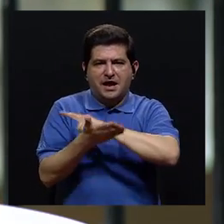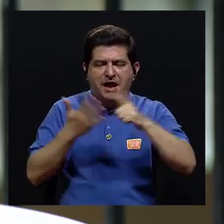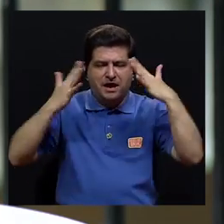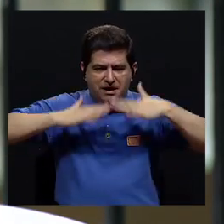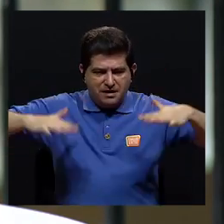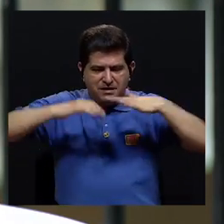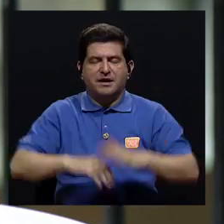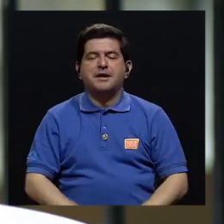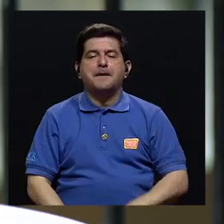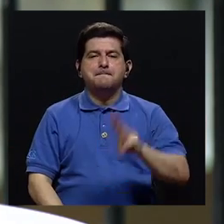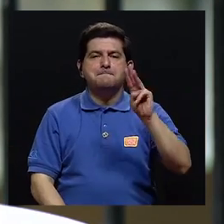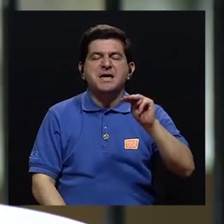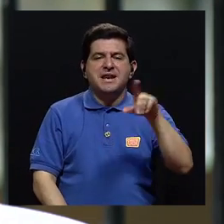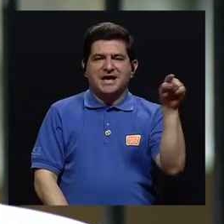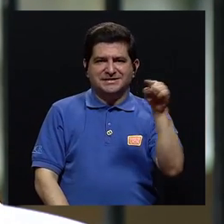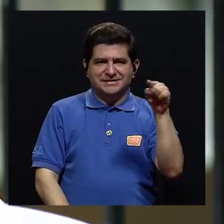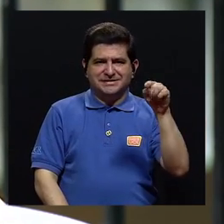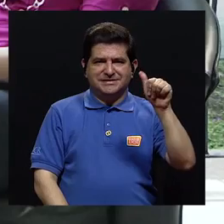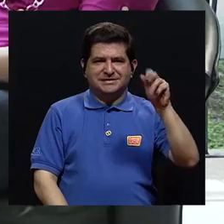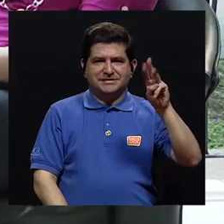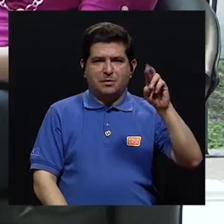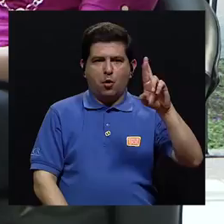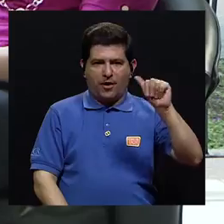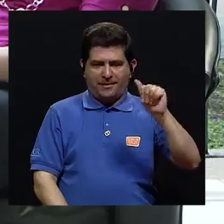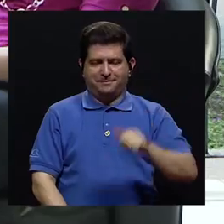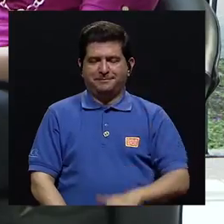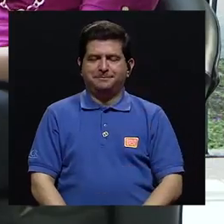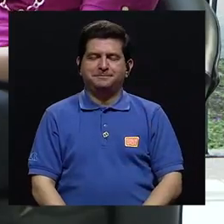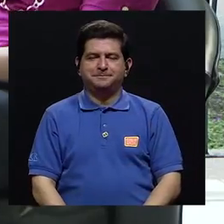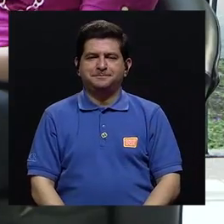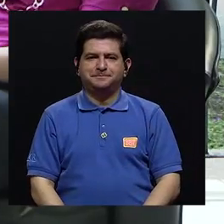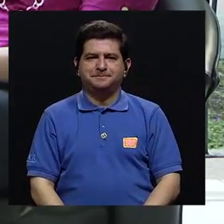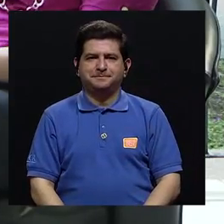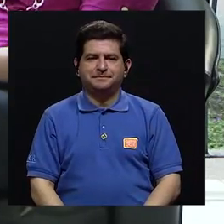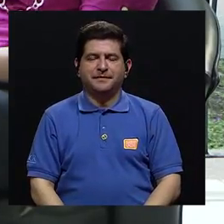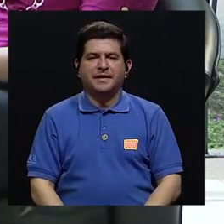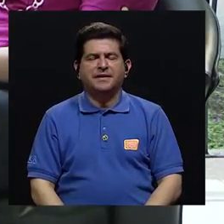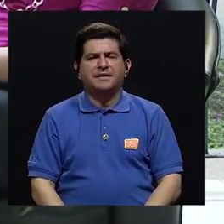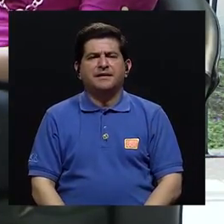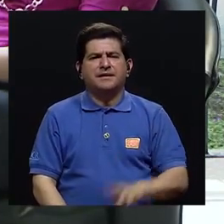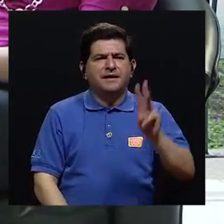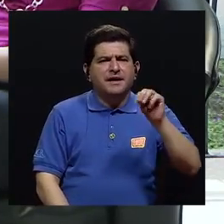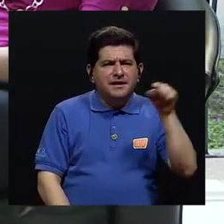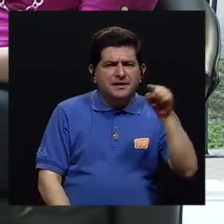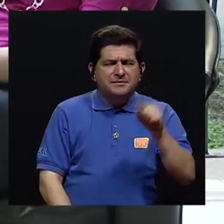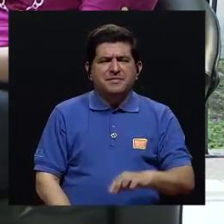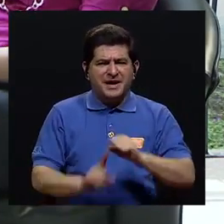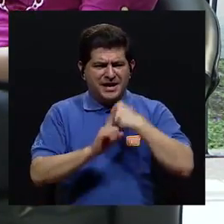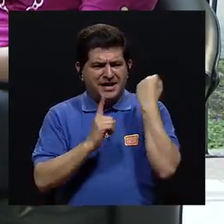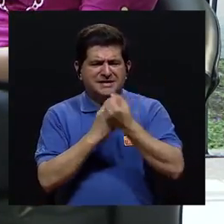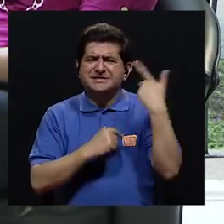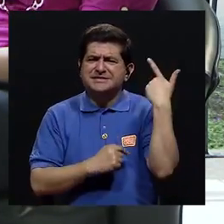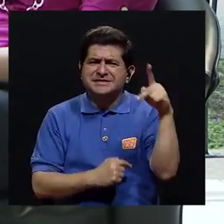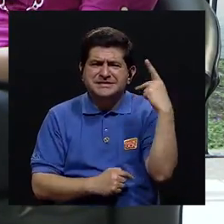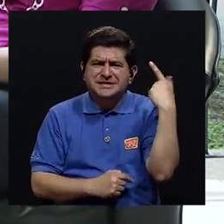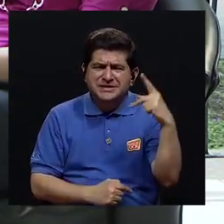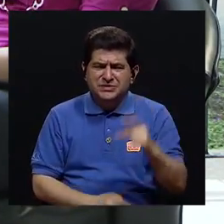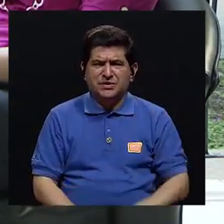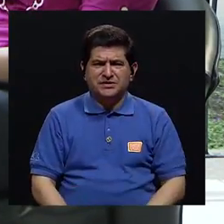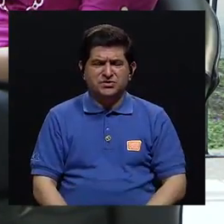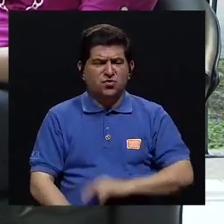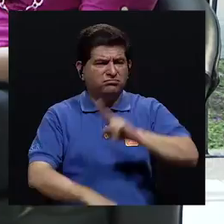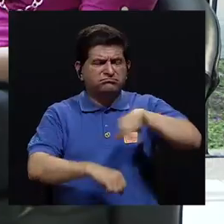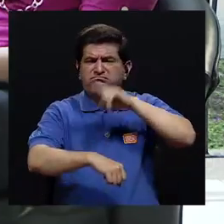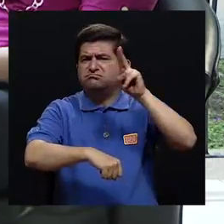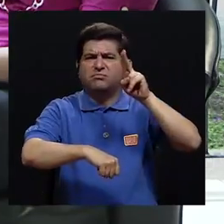higiene ambiental, Miriam Zamora. Bueno, ¿cuáles son, Miriam, las situaciones de riesgo con